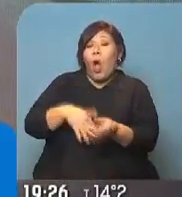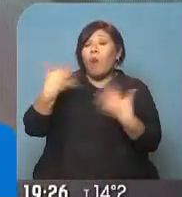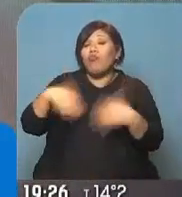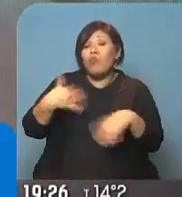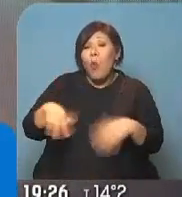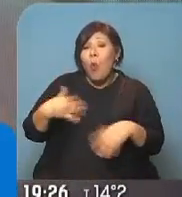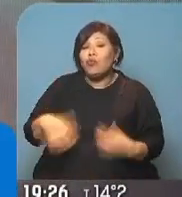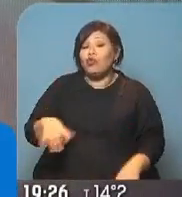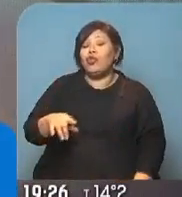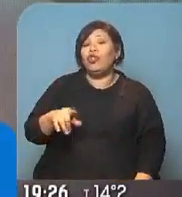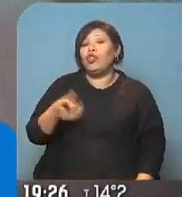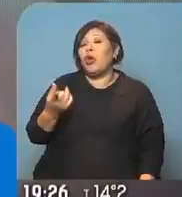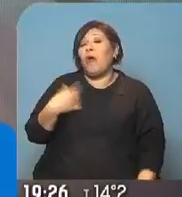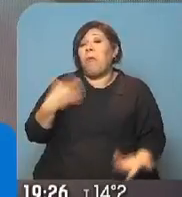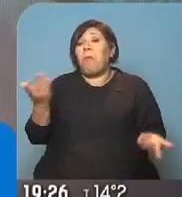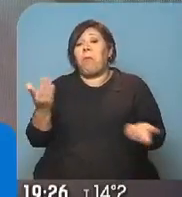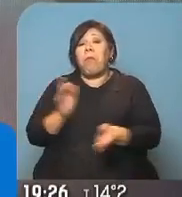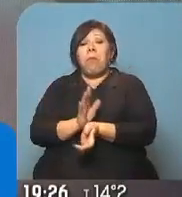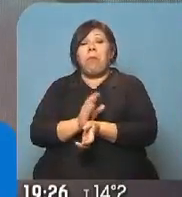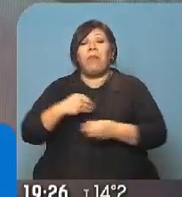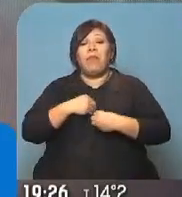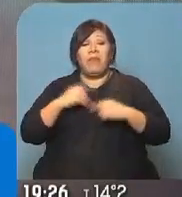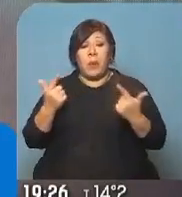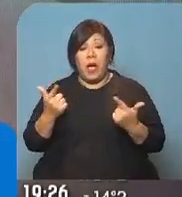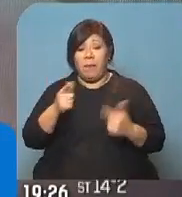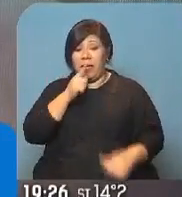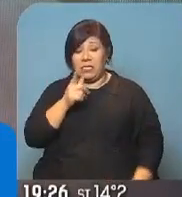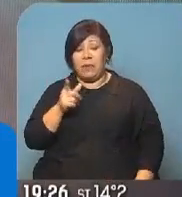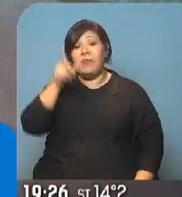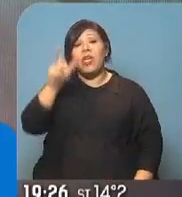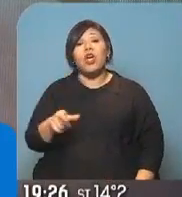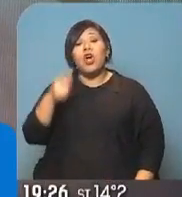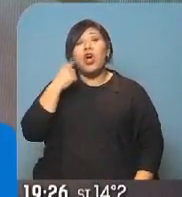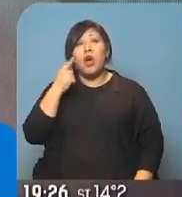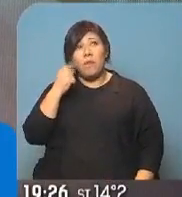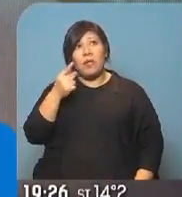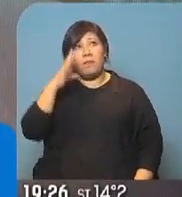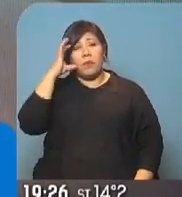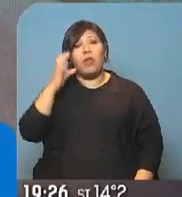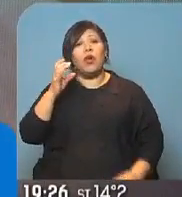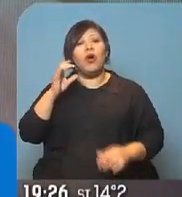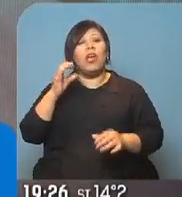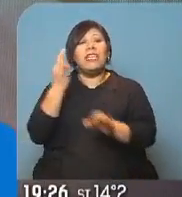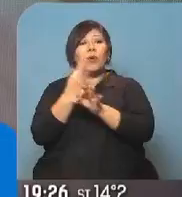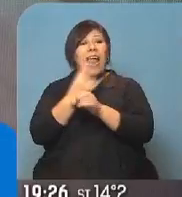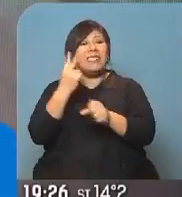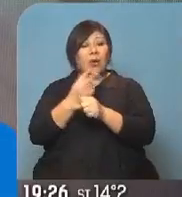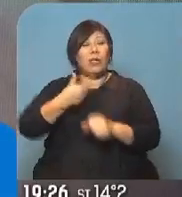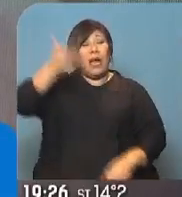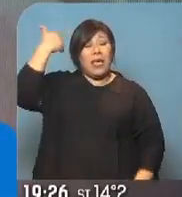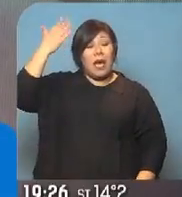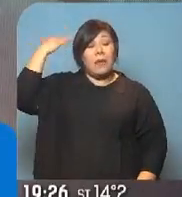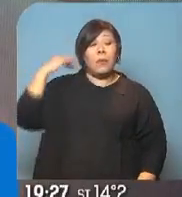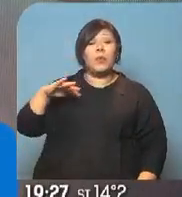acto es inminente. Claro, ahora, desde la rebeldía que lo hizo expulsar en cuarto año de la secundaria hasta todos los episodios que tuvo, dio